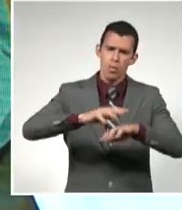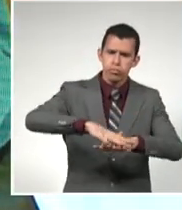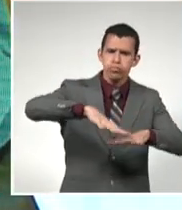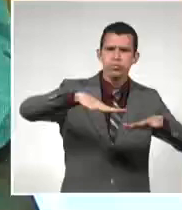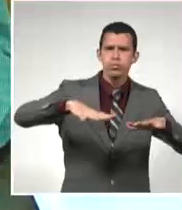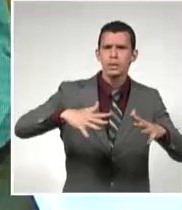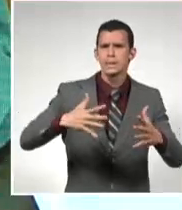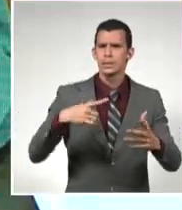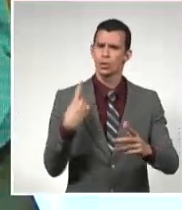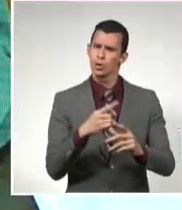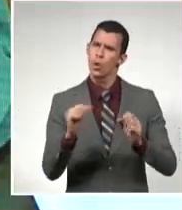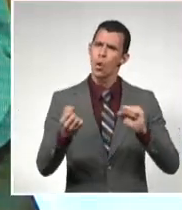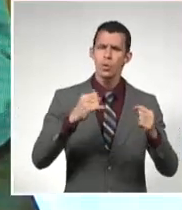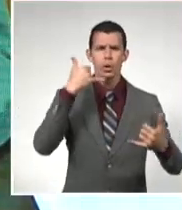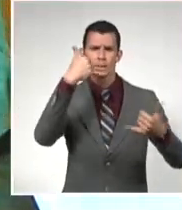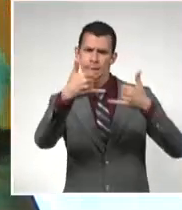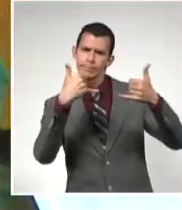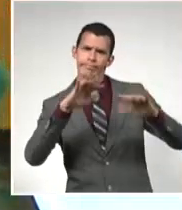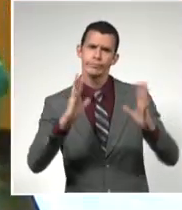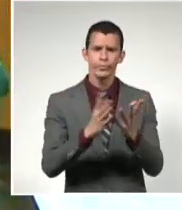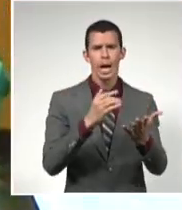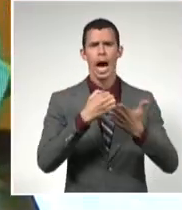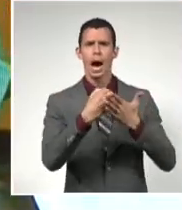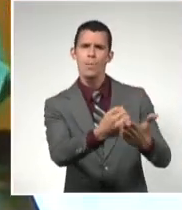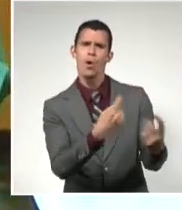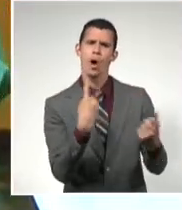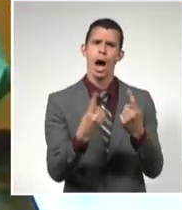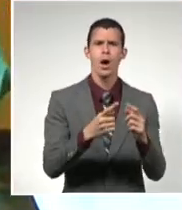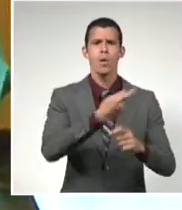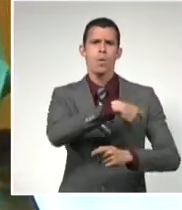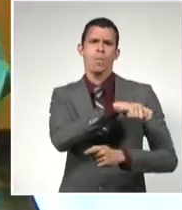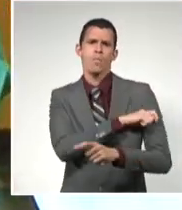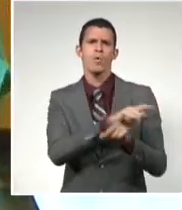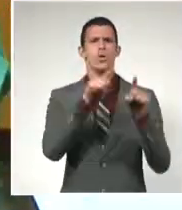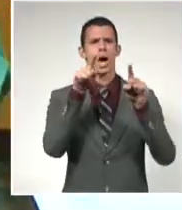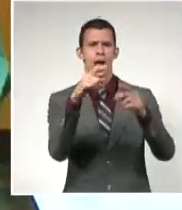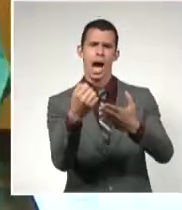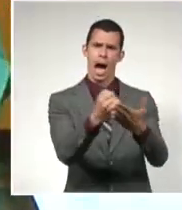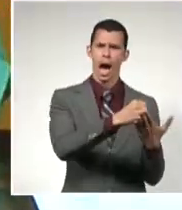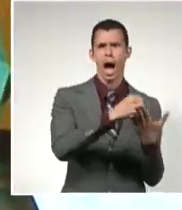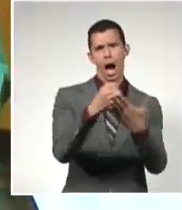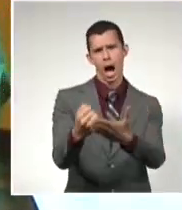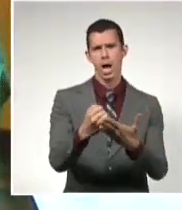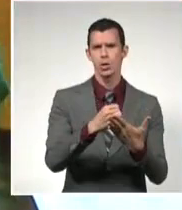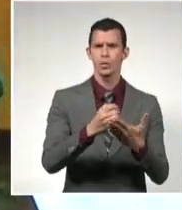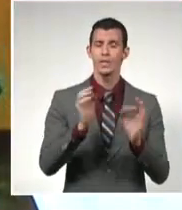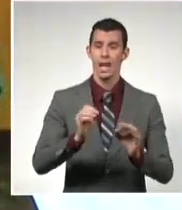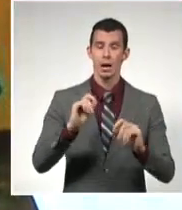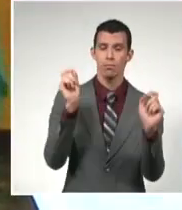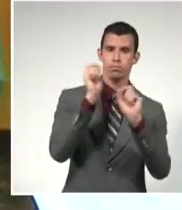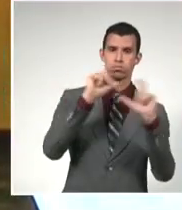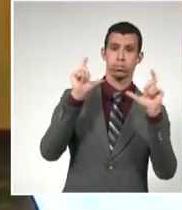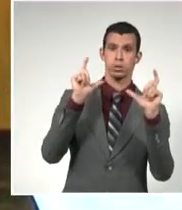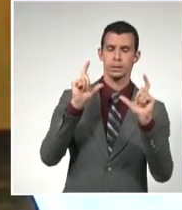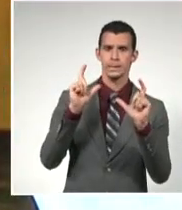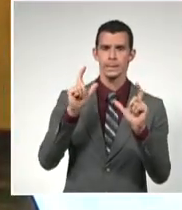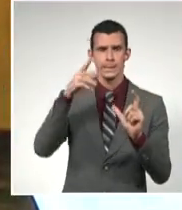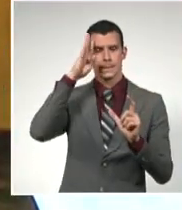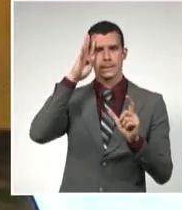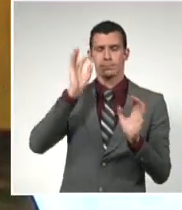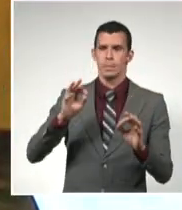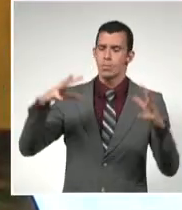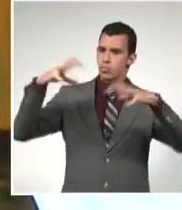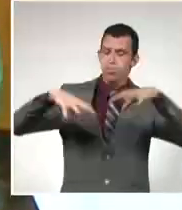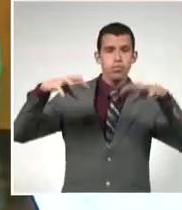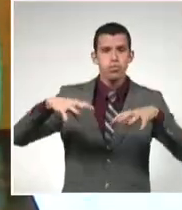manteniendo un control y un apoyo del pueblo lo que nos ha permitido que a pesar de los subidos de lo ocurrió este evento